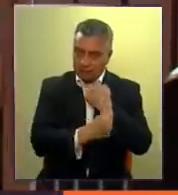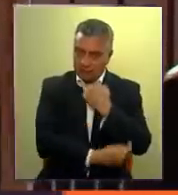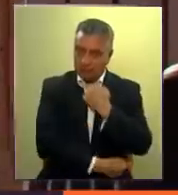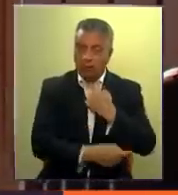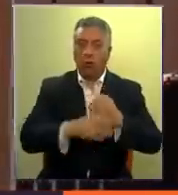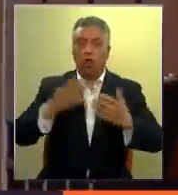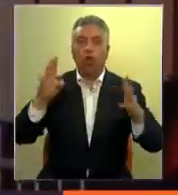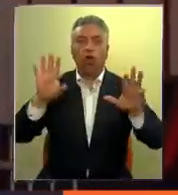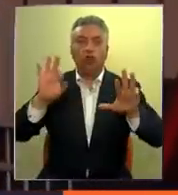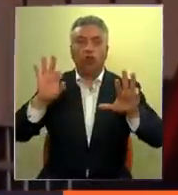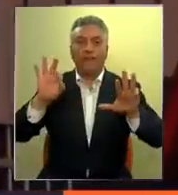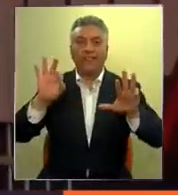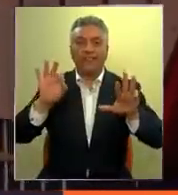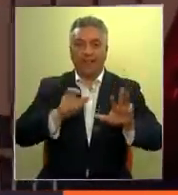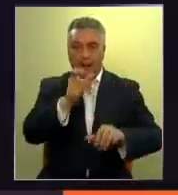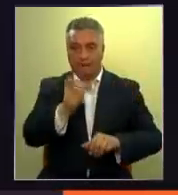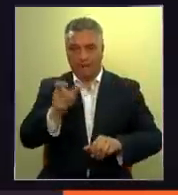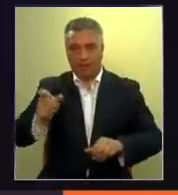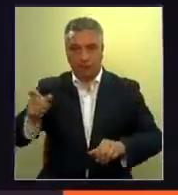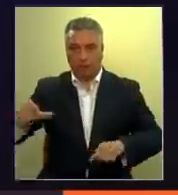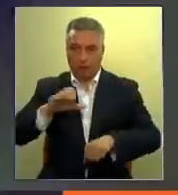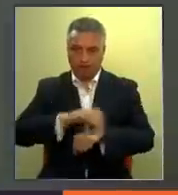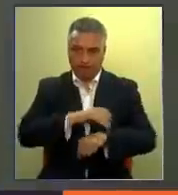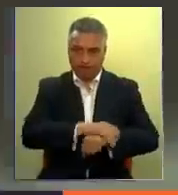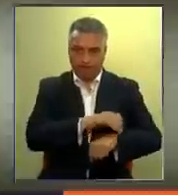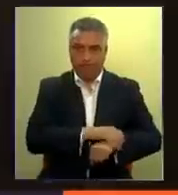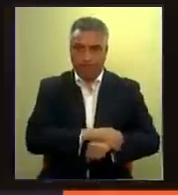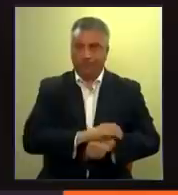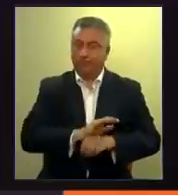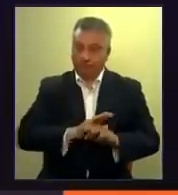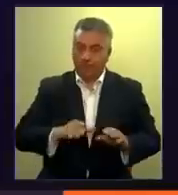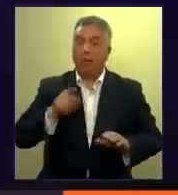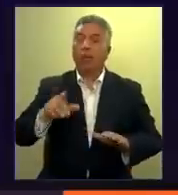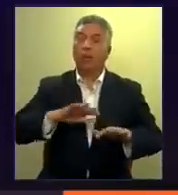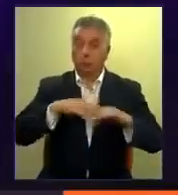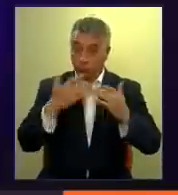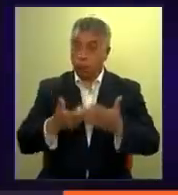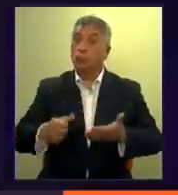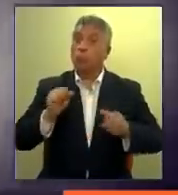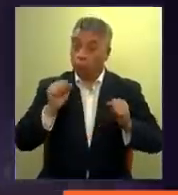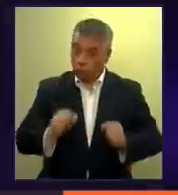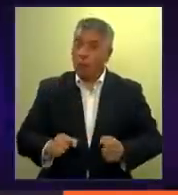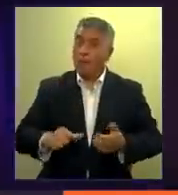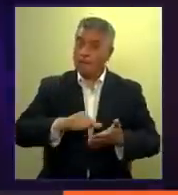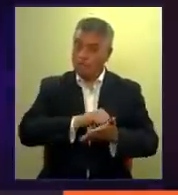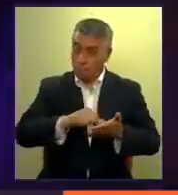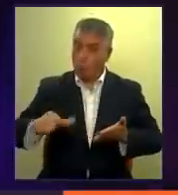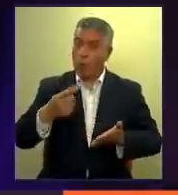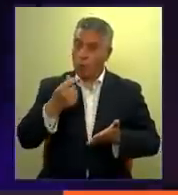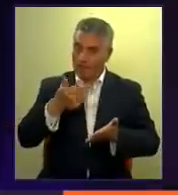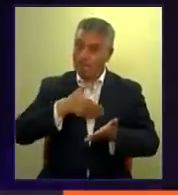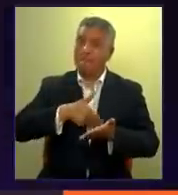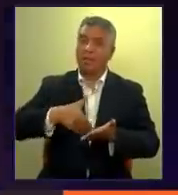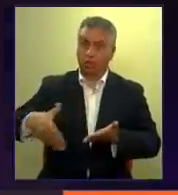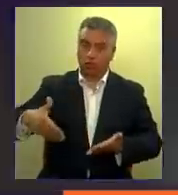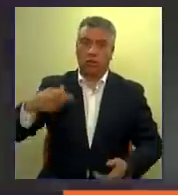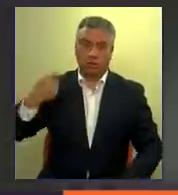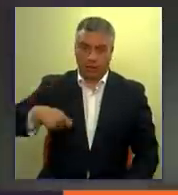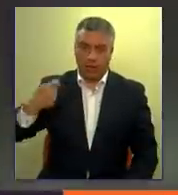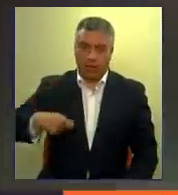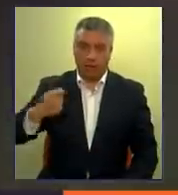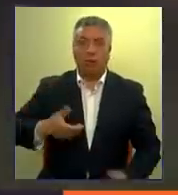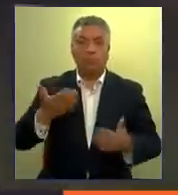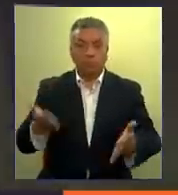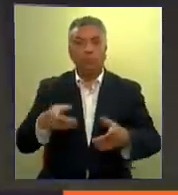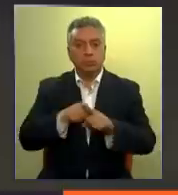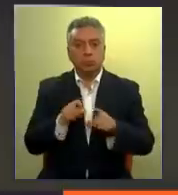y similar número de sumarios sanitarios que podrían implicar multas millonarias para quienes decidieron, pese a las